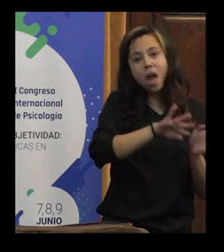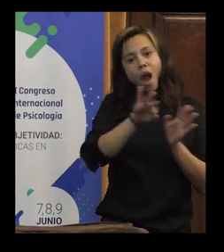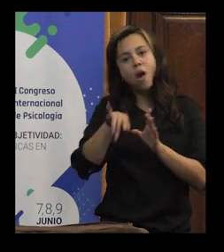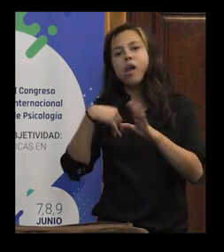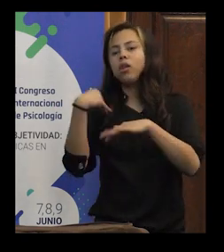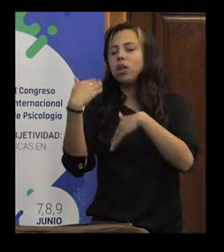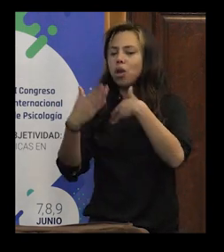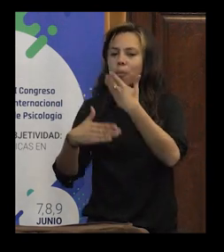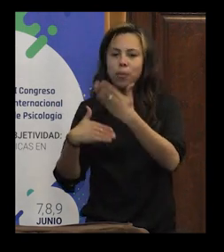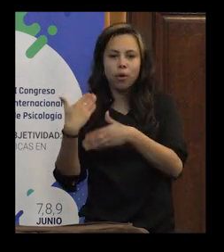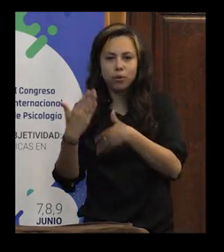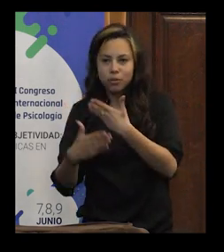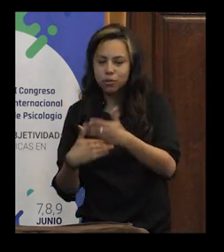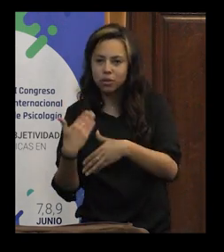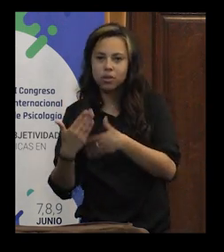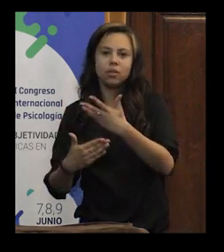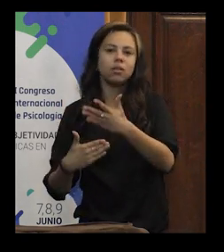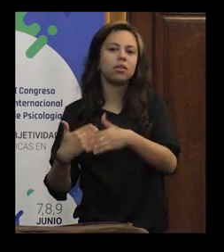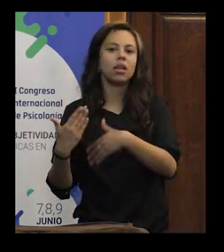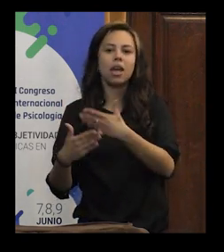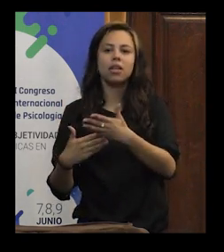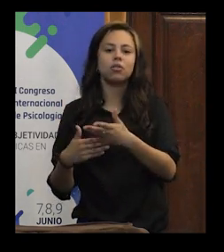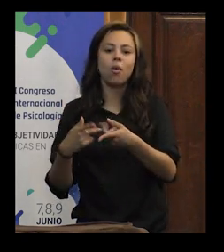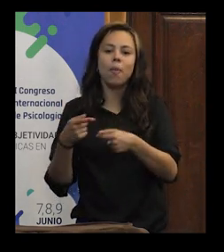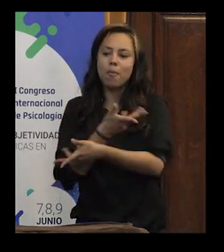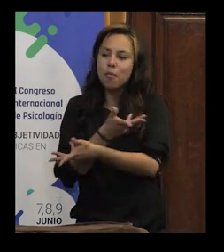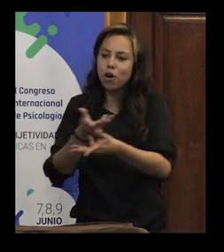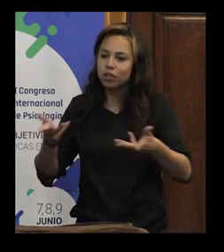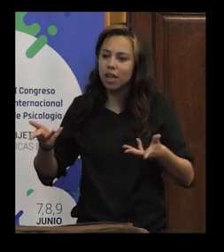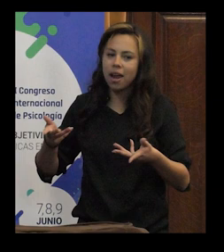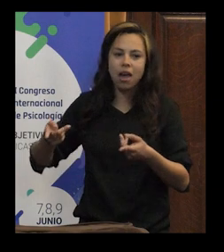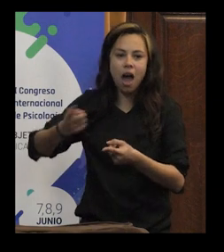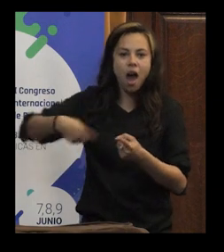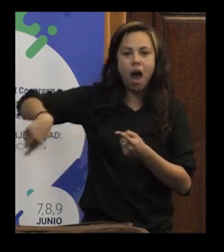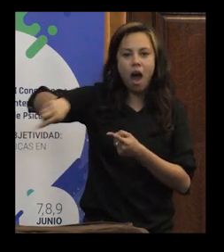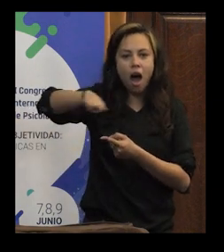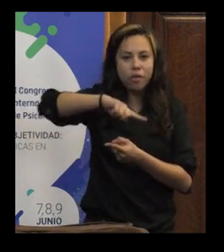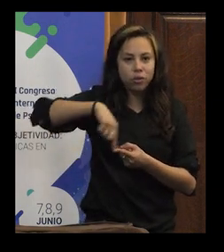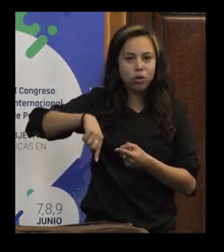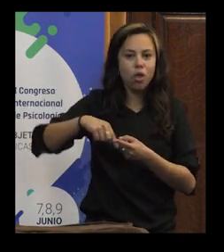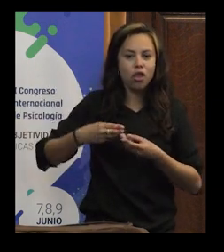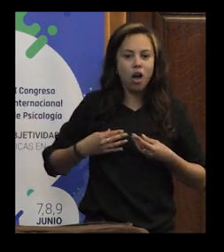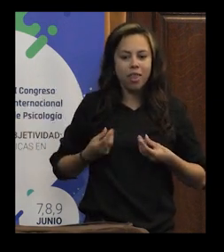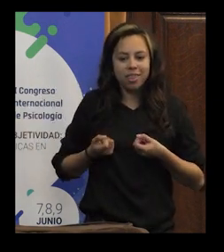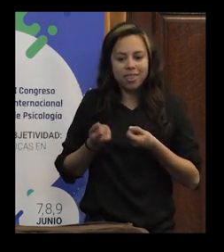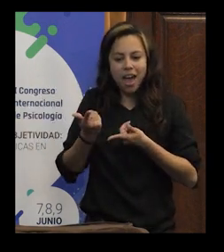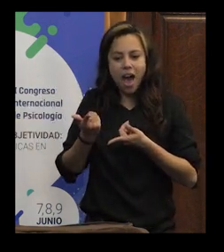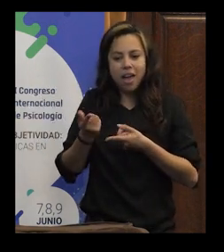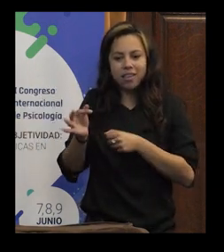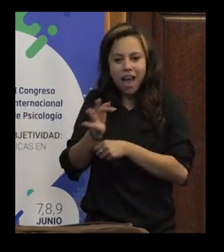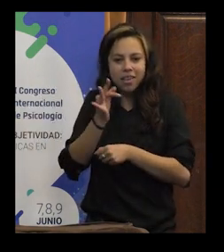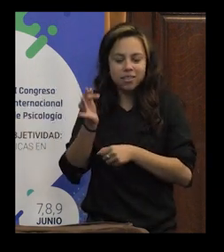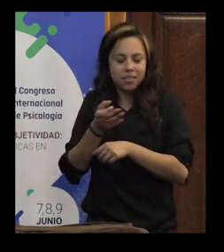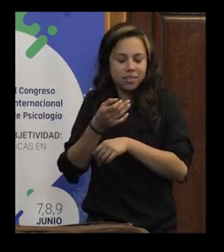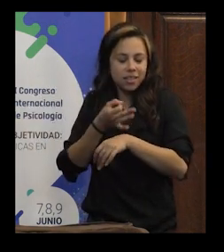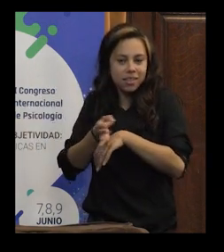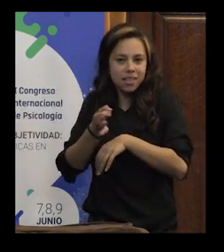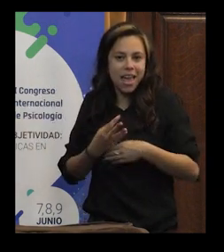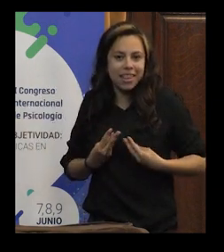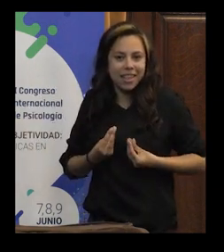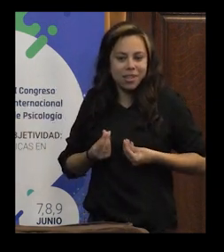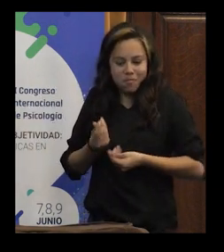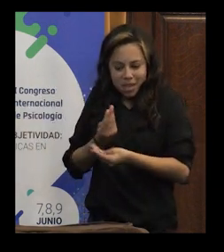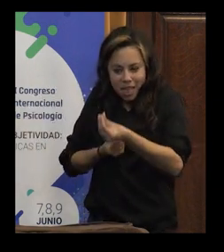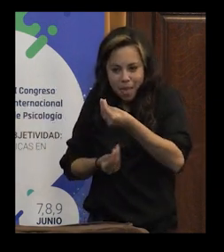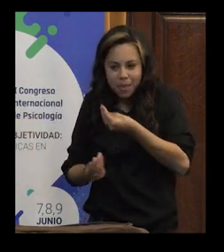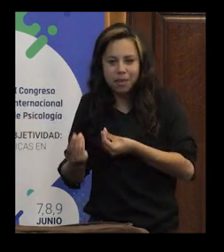higienismo, para una nueva sensibilidad hacia la salud, el deseo de salud, y